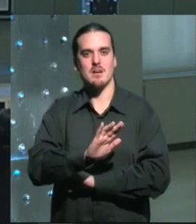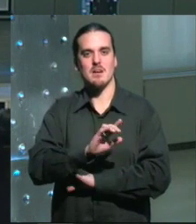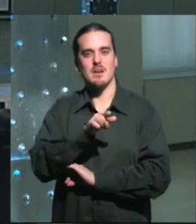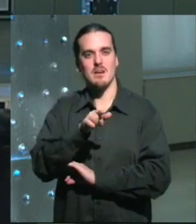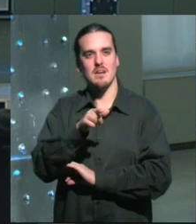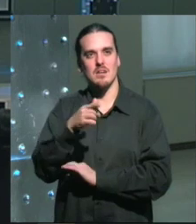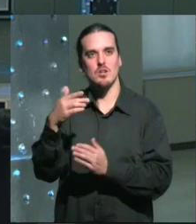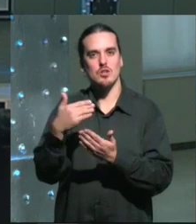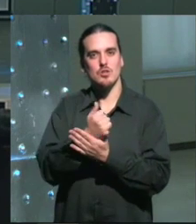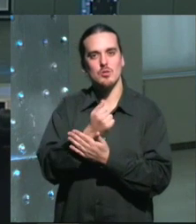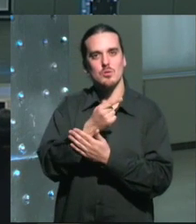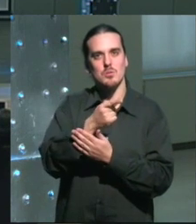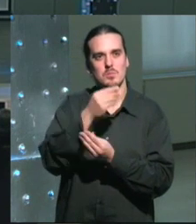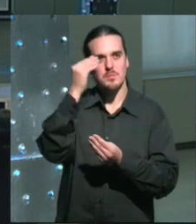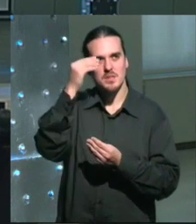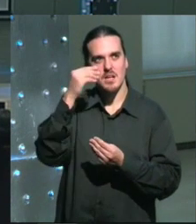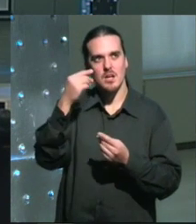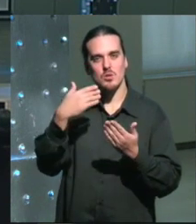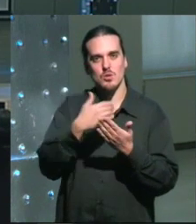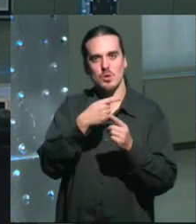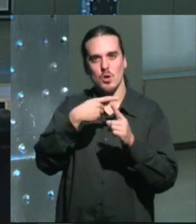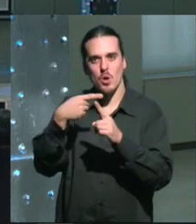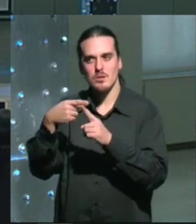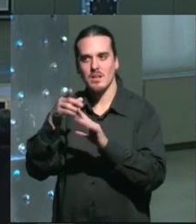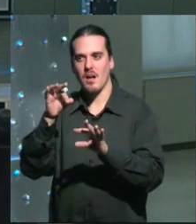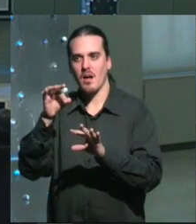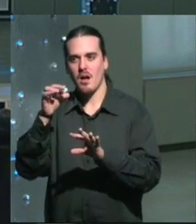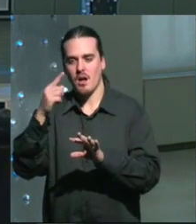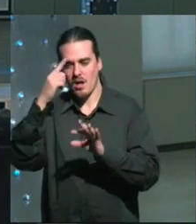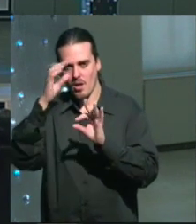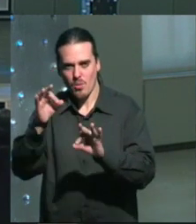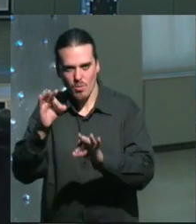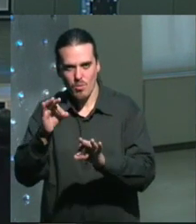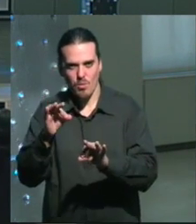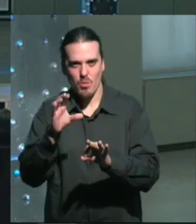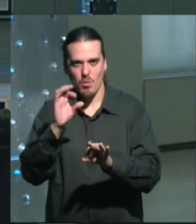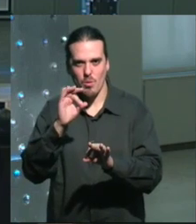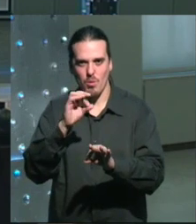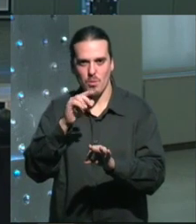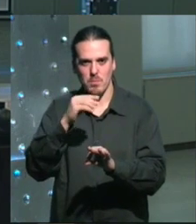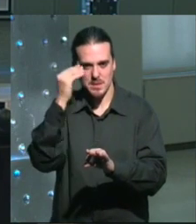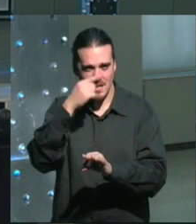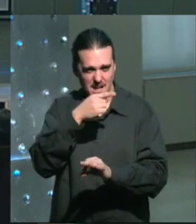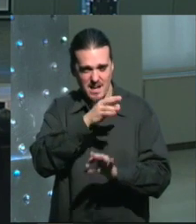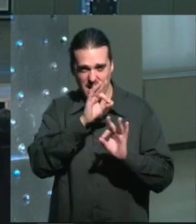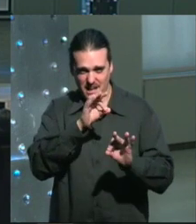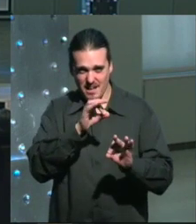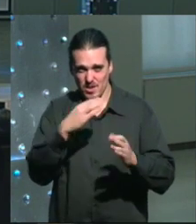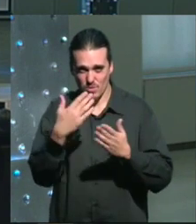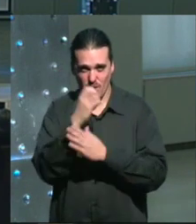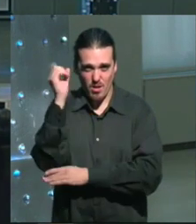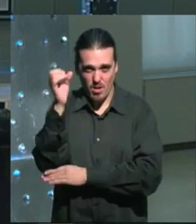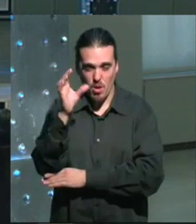racionalidad a posteriori? ¿Las cosas ocurrieron así o esto se ha reconstruido posteriormente aprovechando que